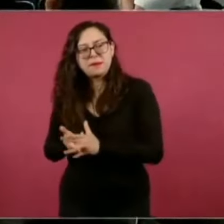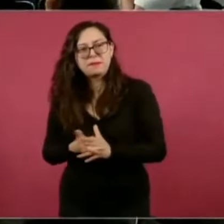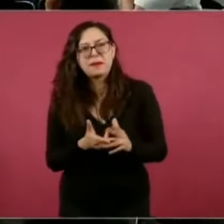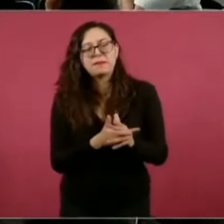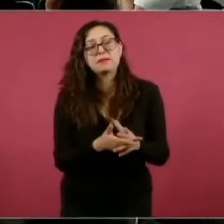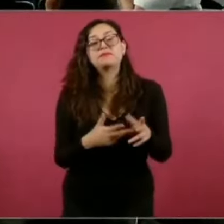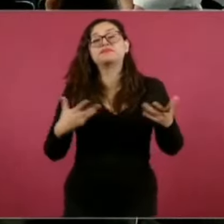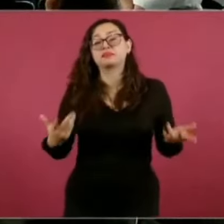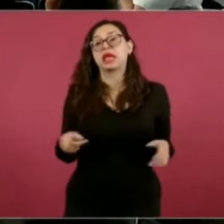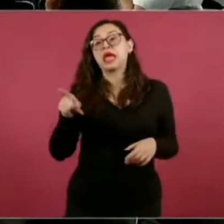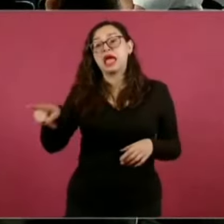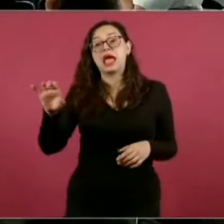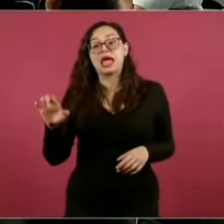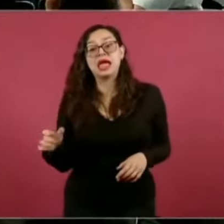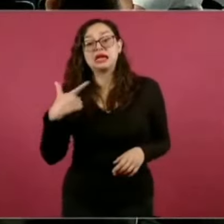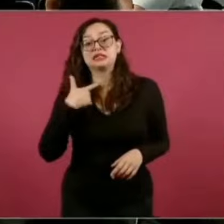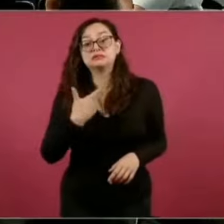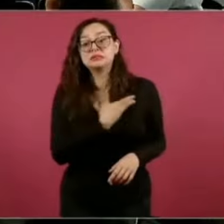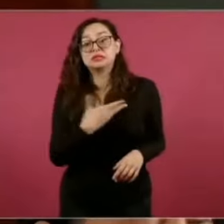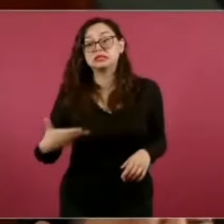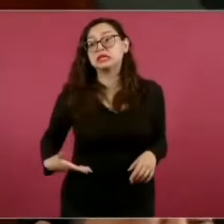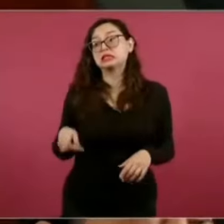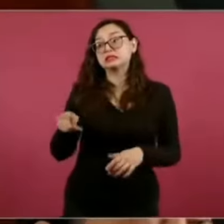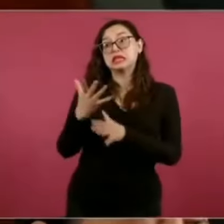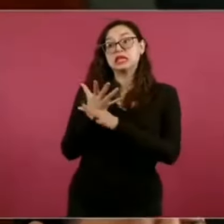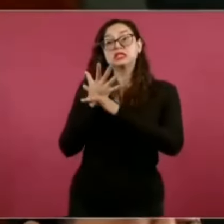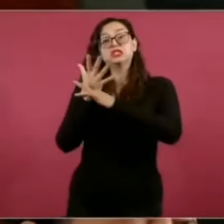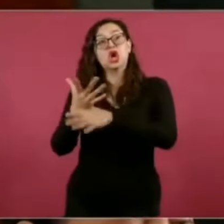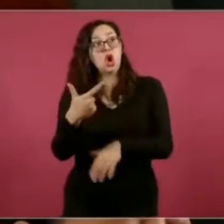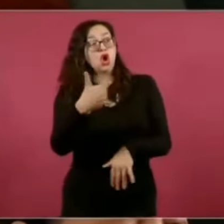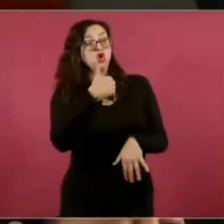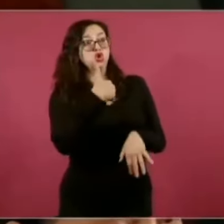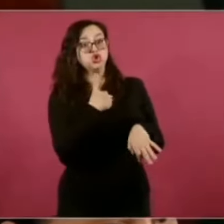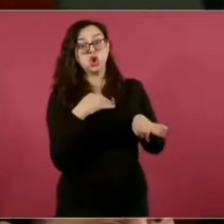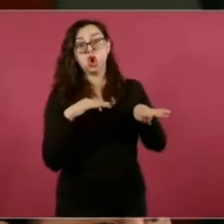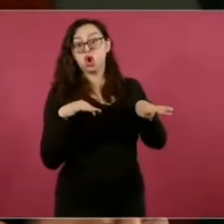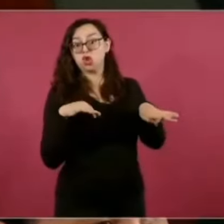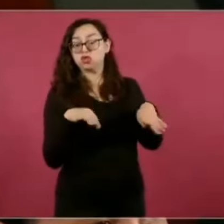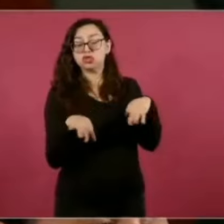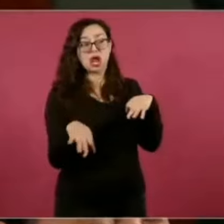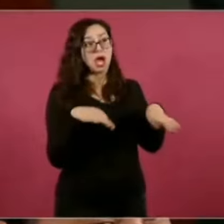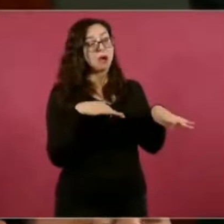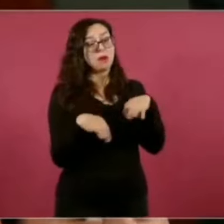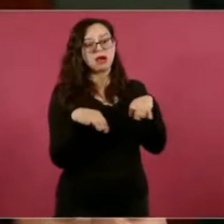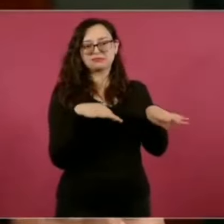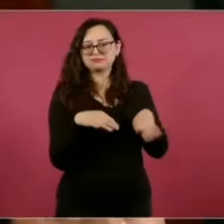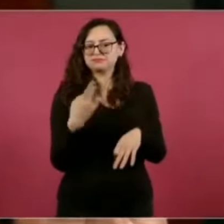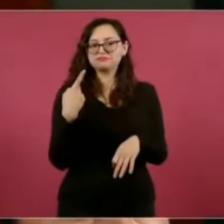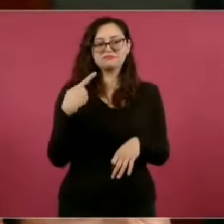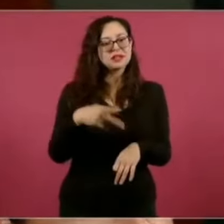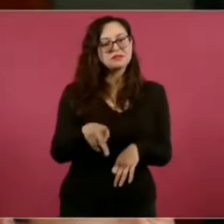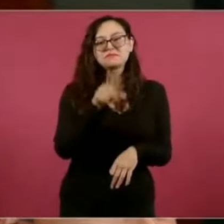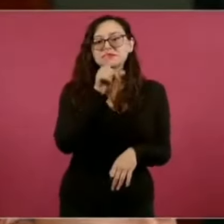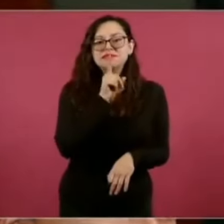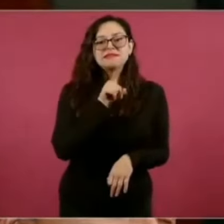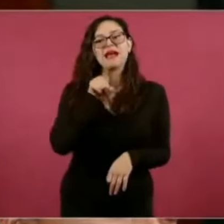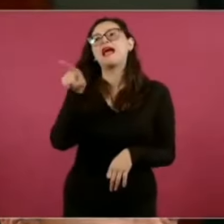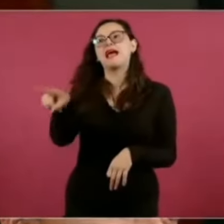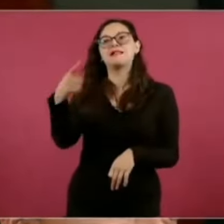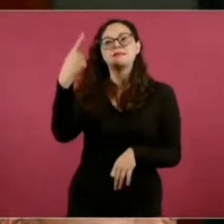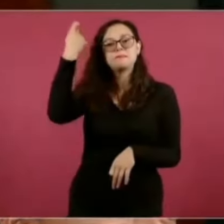tenía que trabajar para mantener a su familia. Tiene una pensión vitalicia que le paga el erario de la nación con dinero del